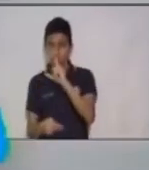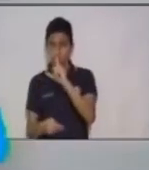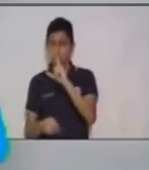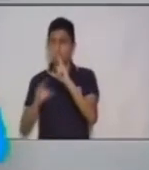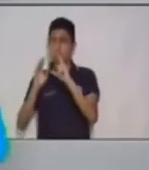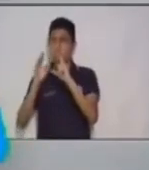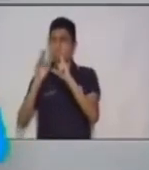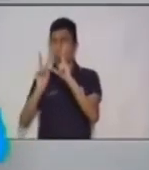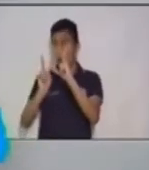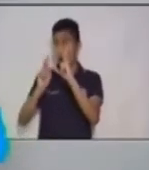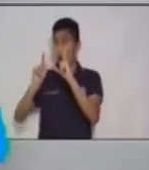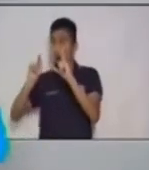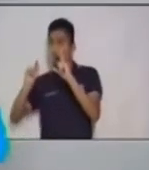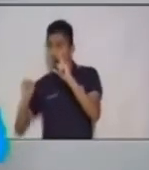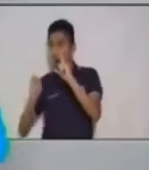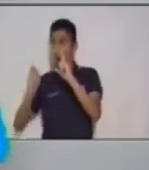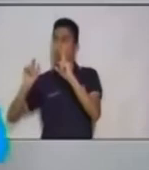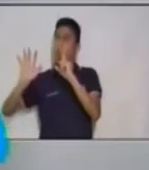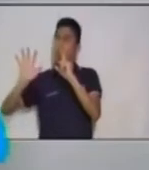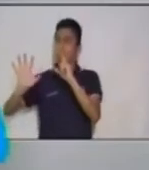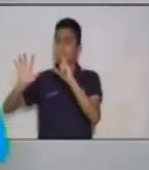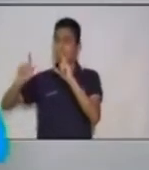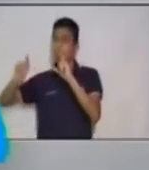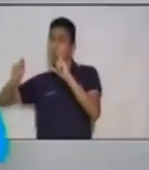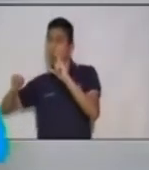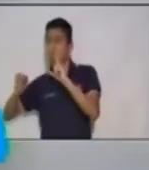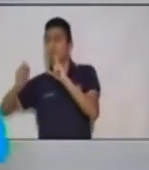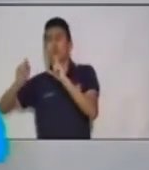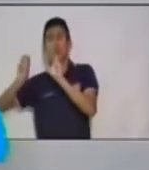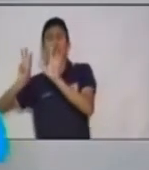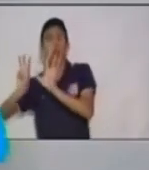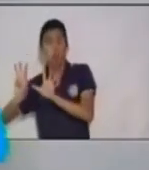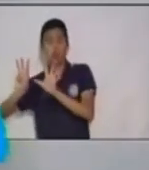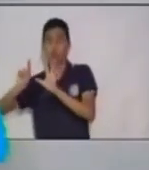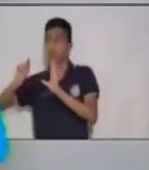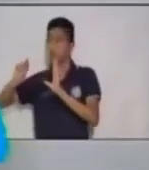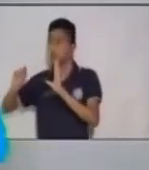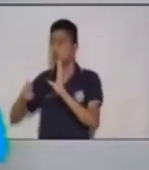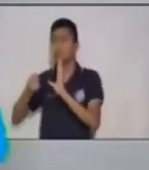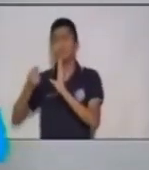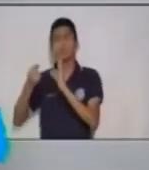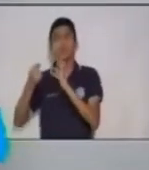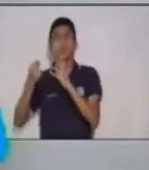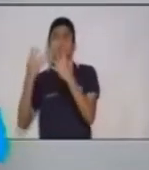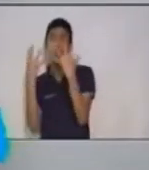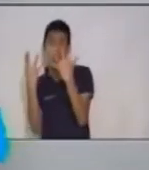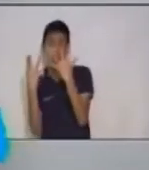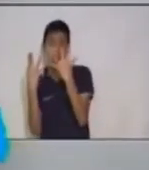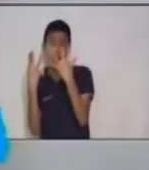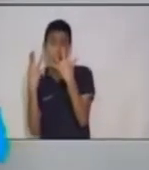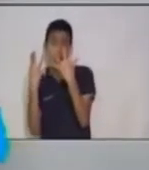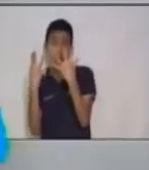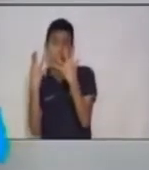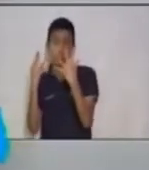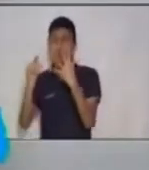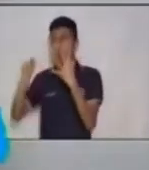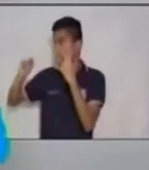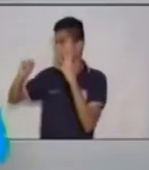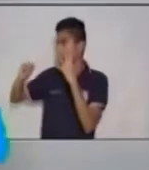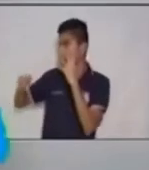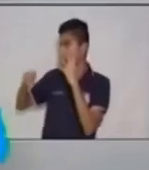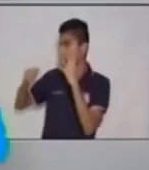5, coma, 8, coma, 9,